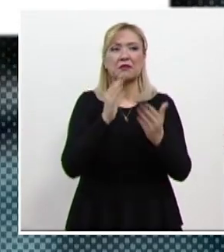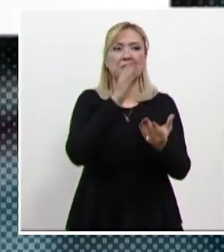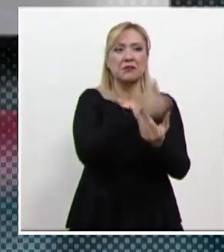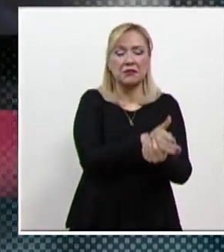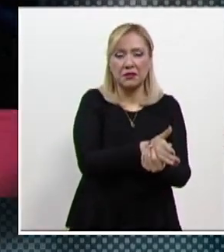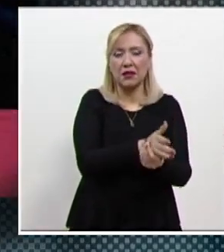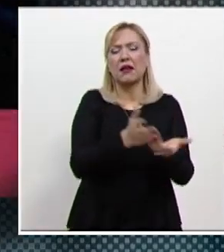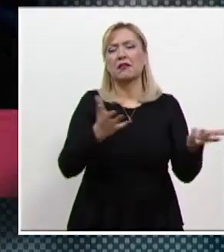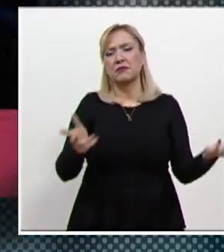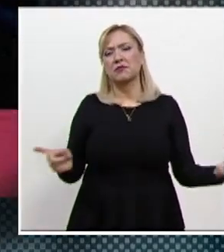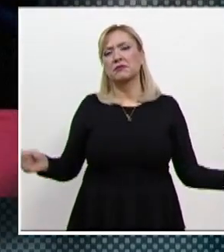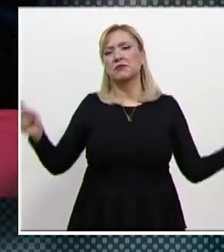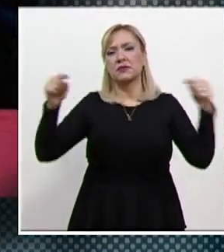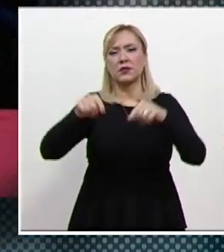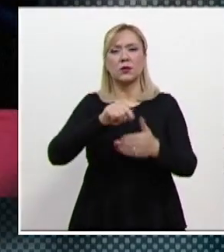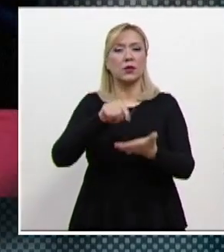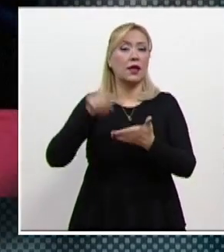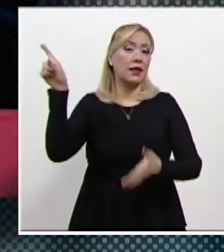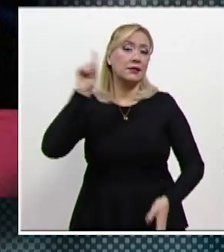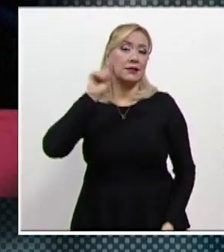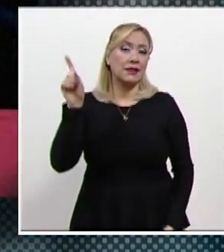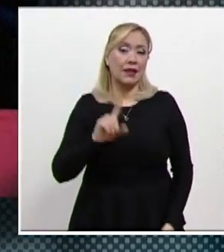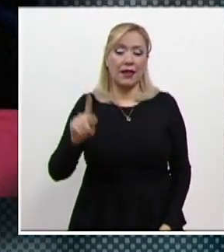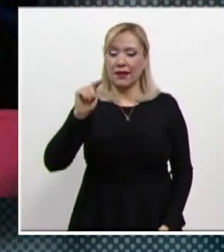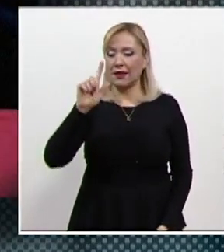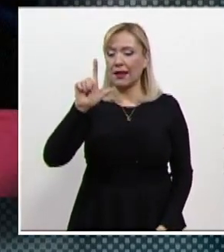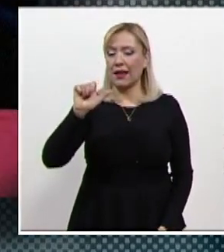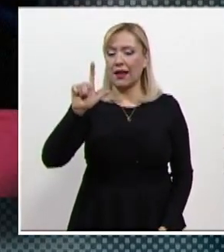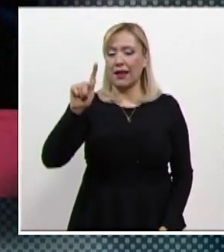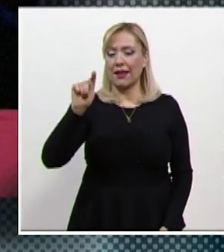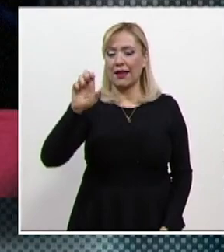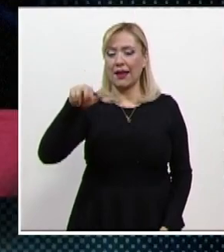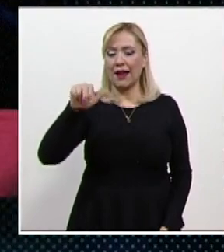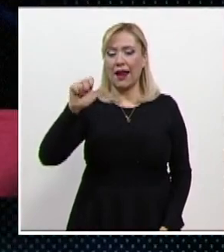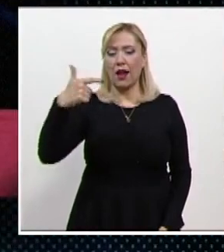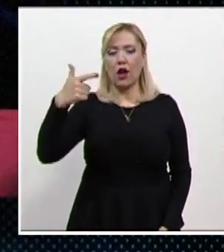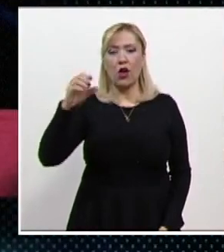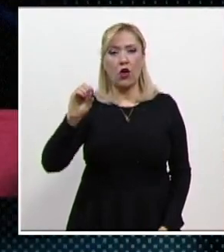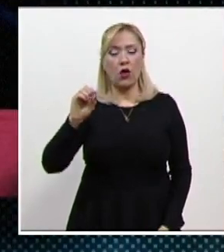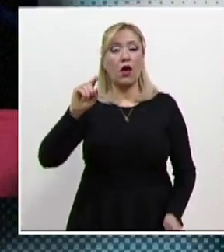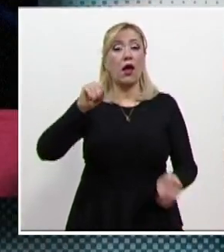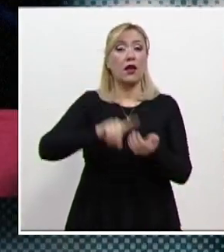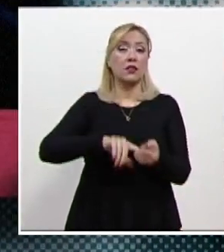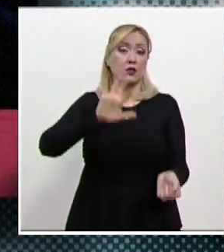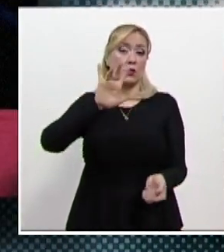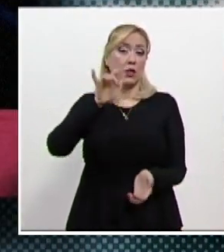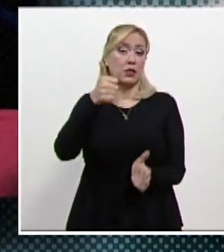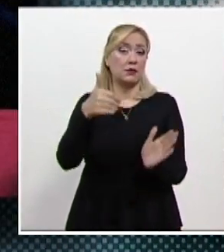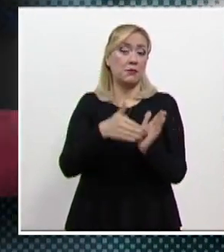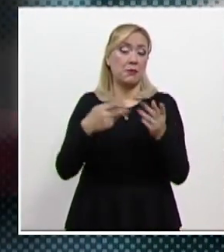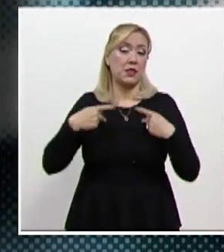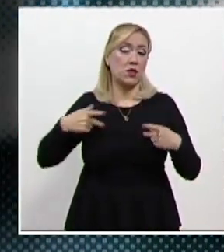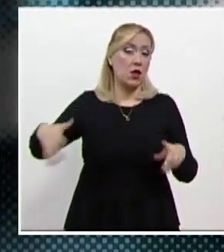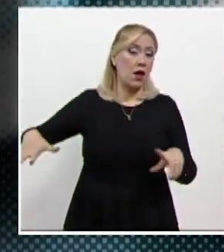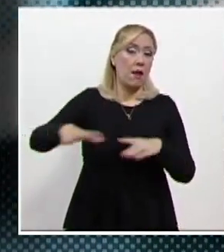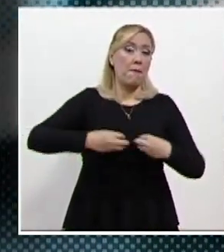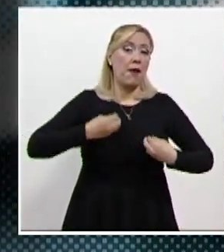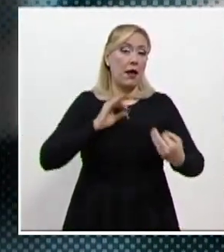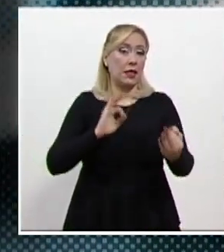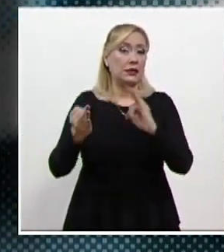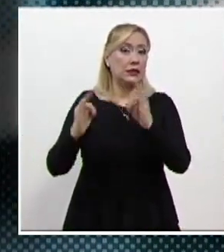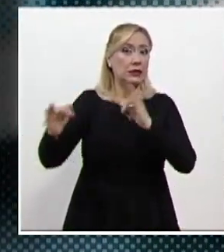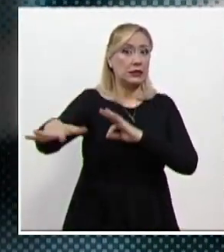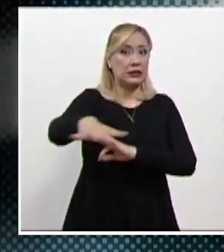de Tlaltenango, que brindará servicio a los más de 56,000 habitantes de este y otros municipios cercanos,